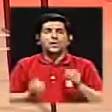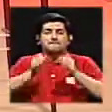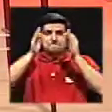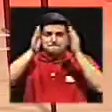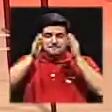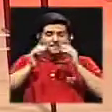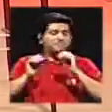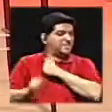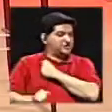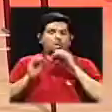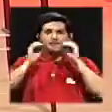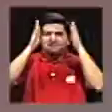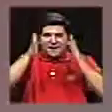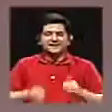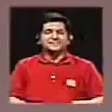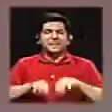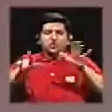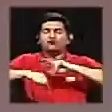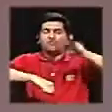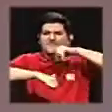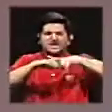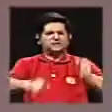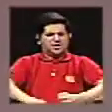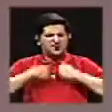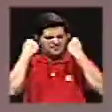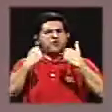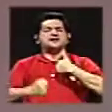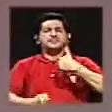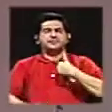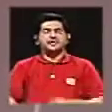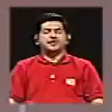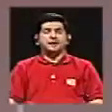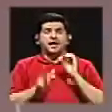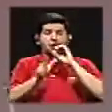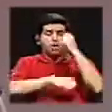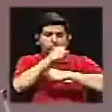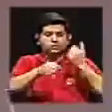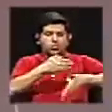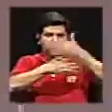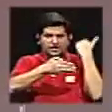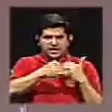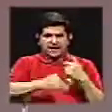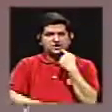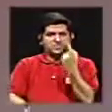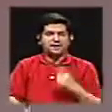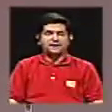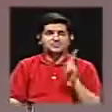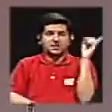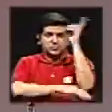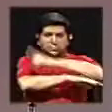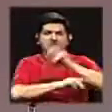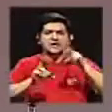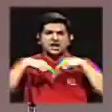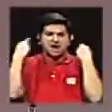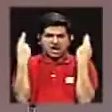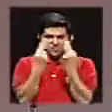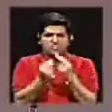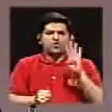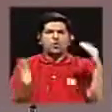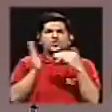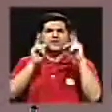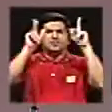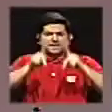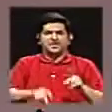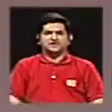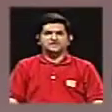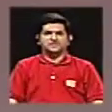que tenemos una red nacional poderosísima, que en octubre del año pasado, para citarle alguna fecha, hizo una reunión de 4.000 personas cuando ni